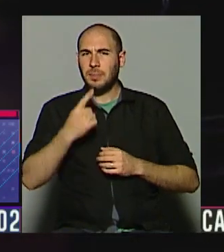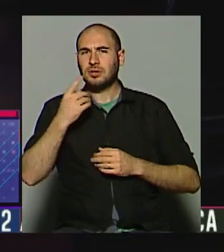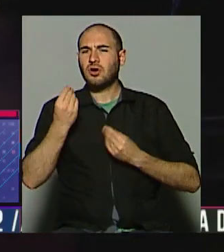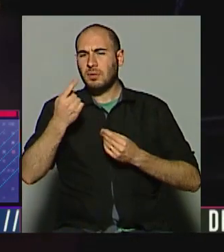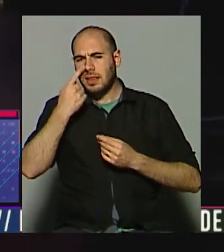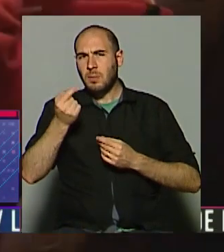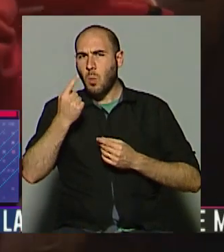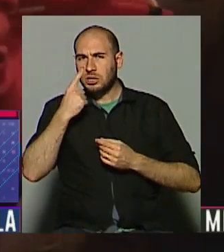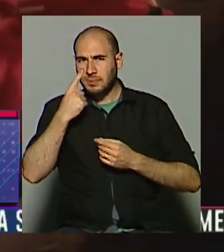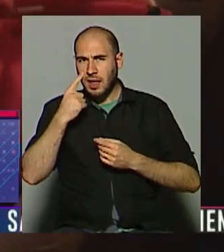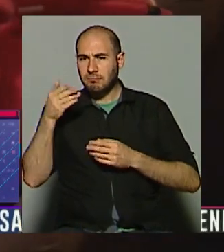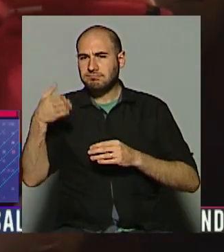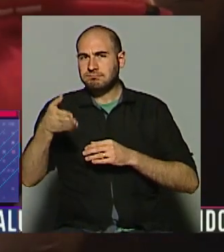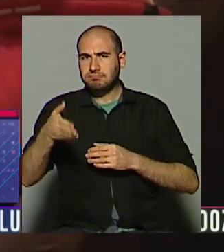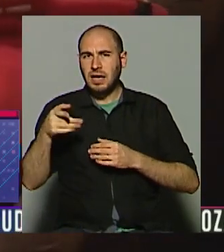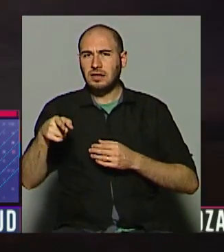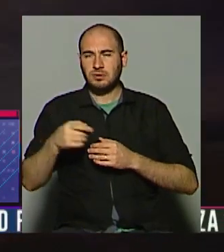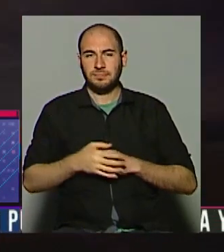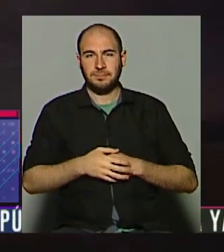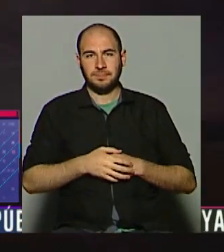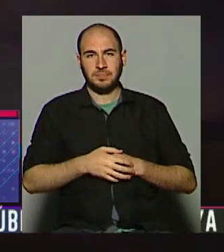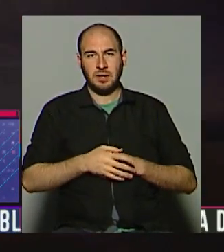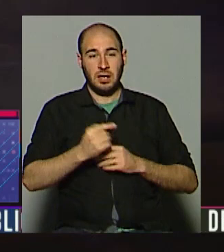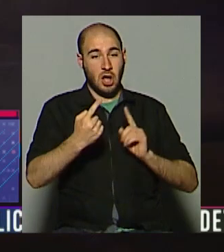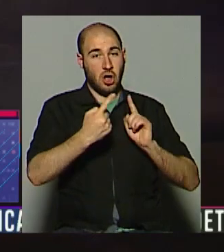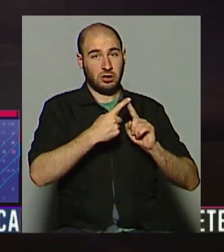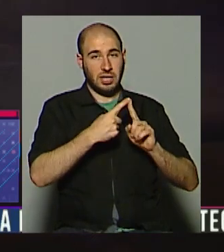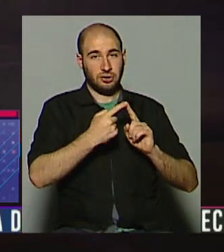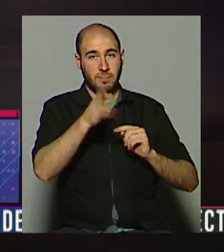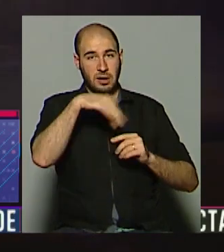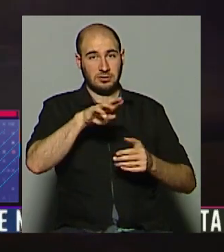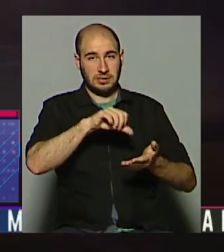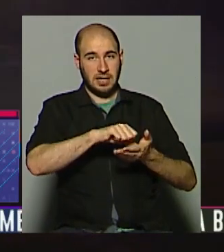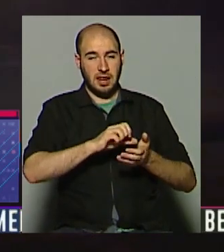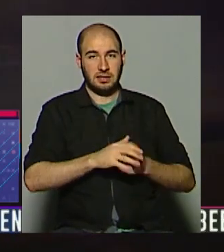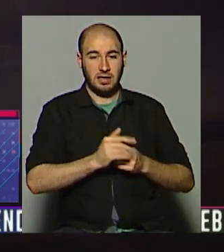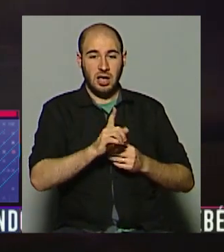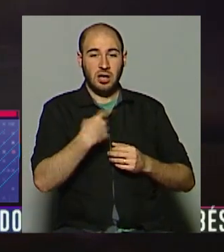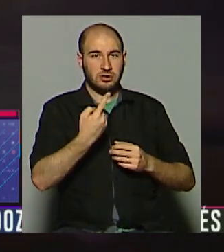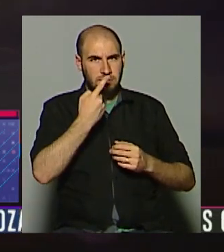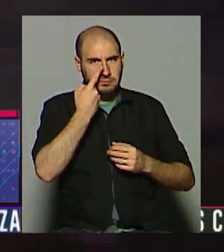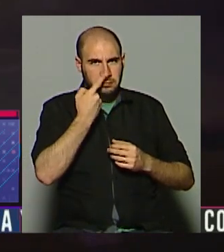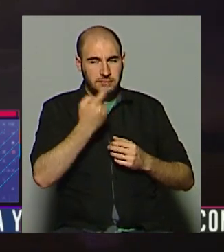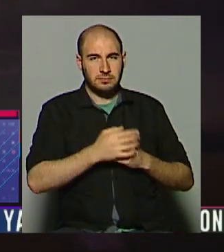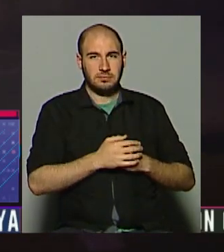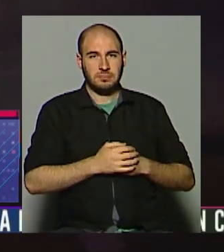el interés del municipio, para participar de esto? Nos contactamos con el Banco Central. Nosotros estábamos interesados